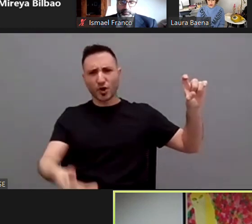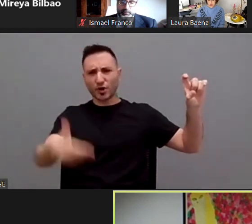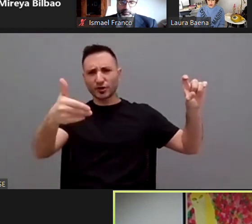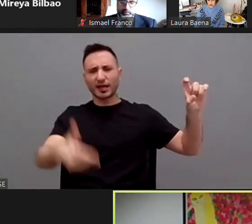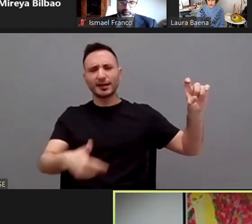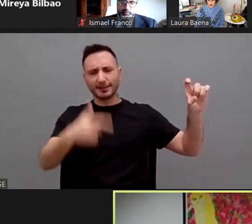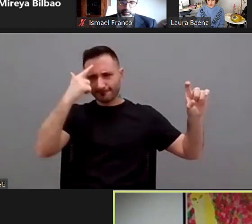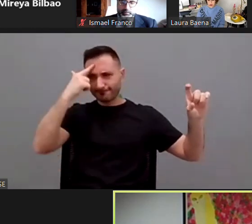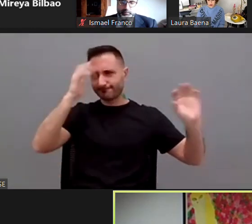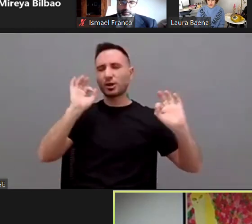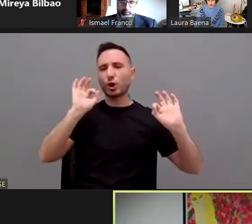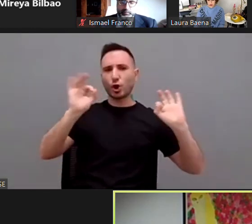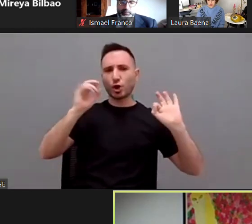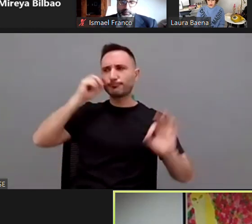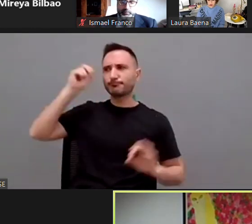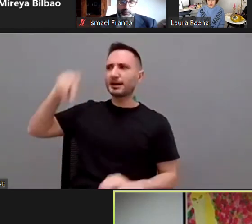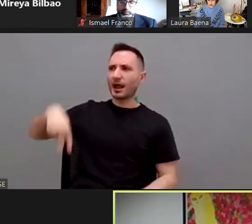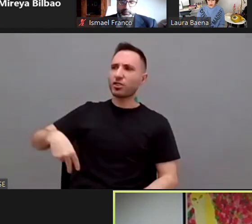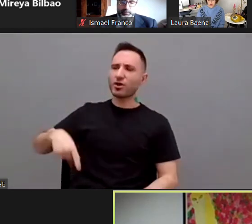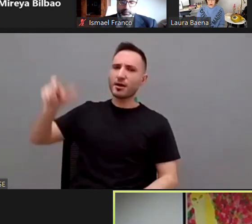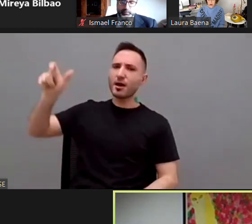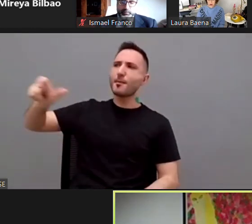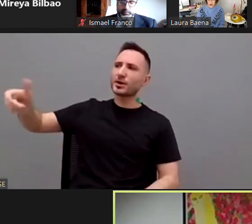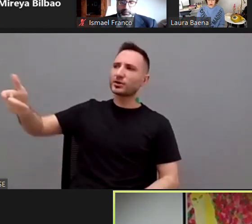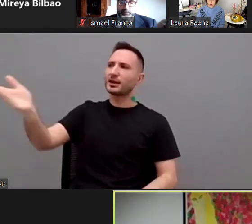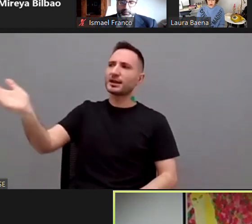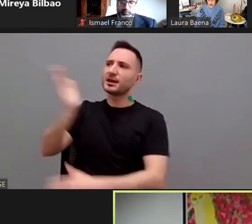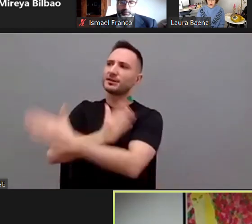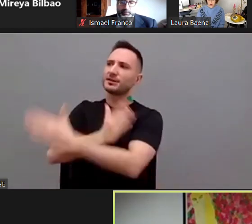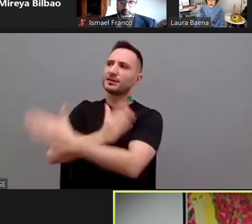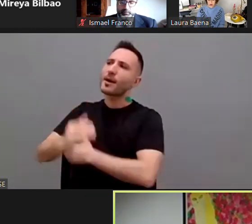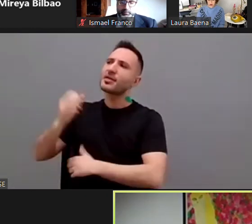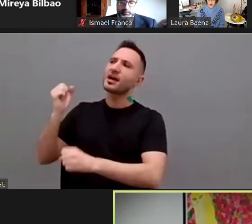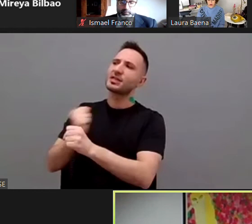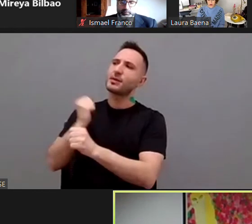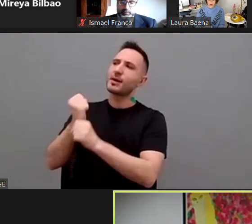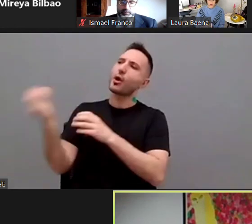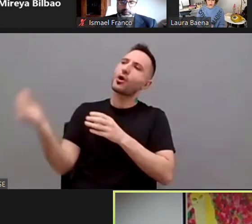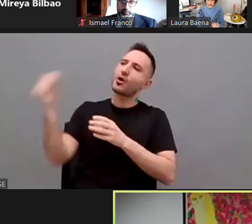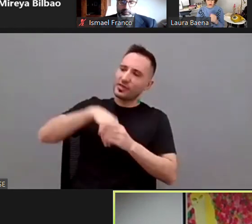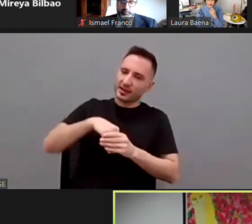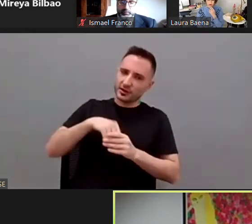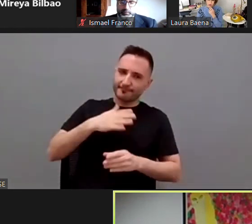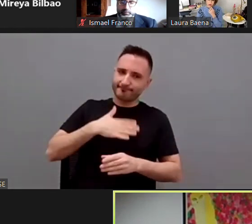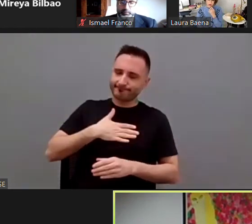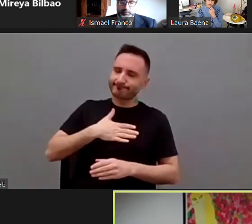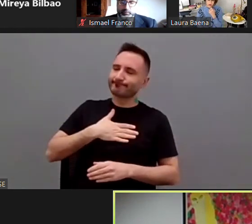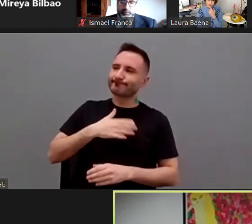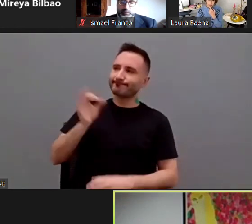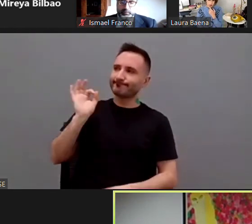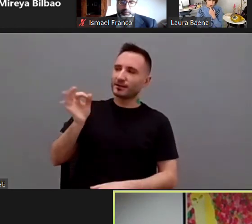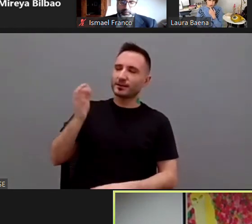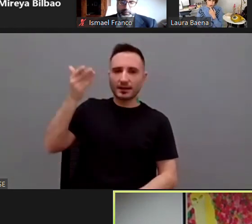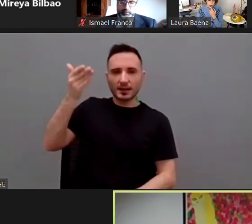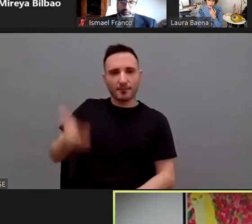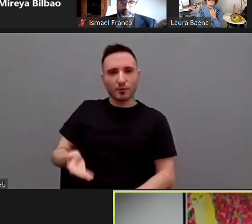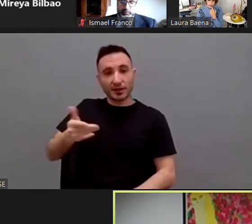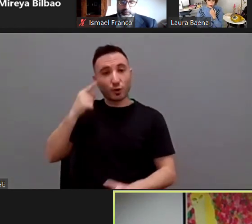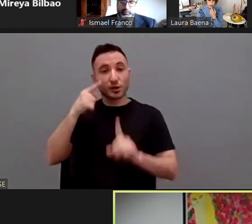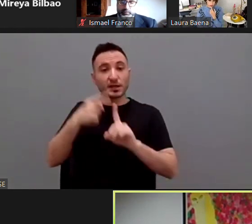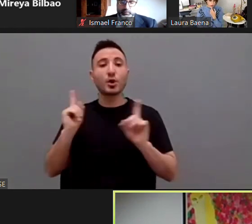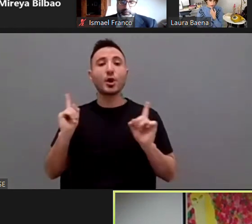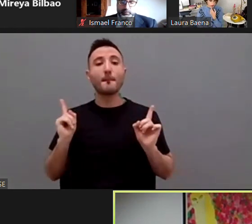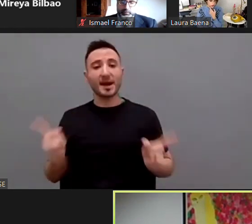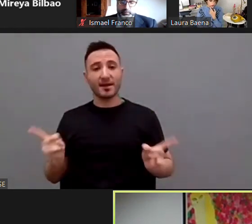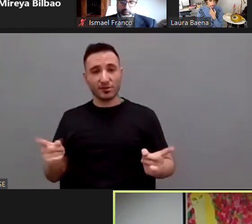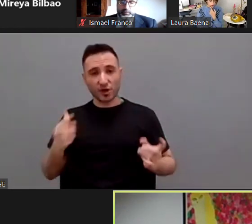razón de esas personas que tienen con discapacidad trabajando y de lo importante que es todo lo que tiene que ver con la prevención de